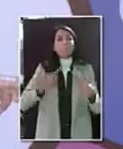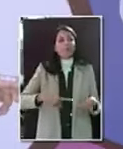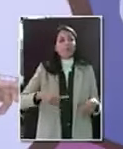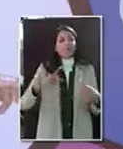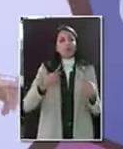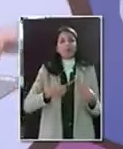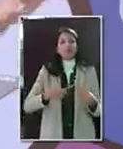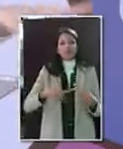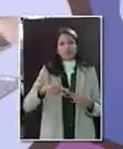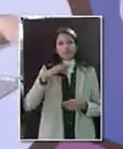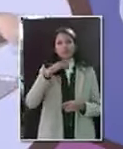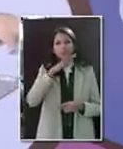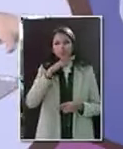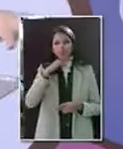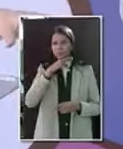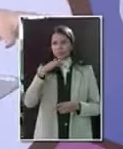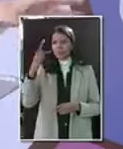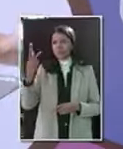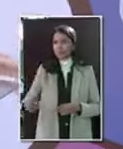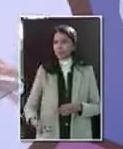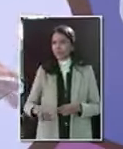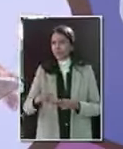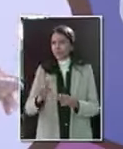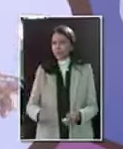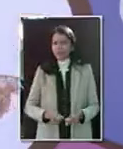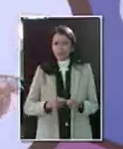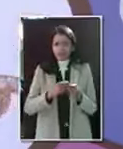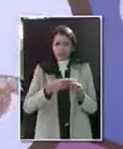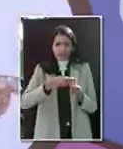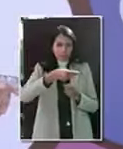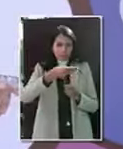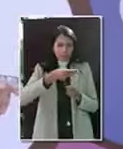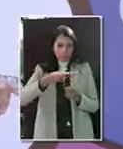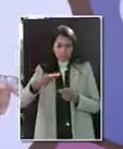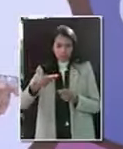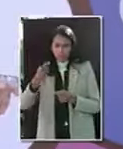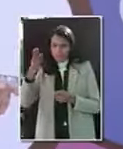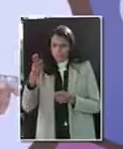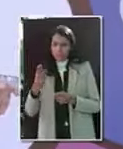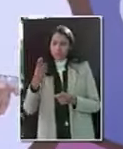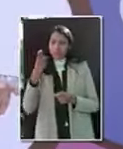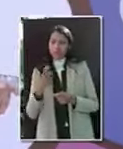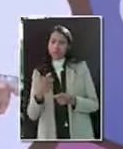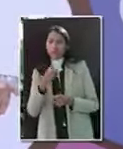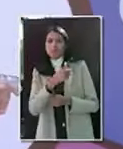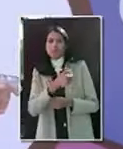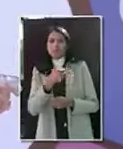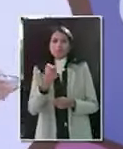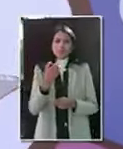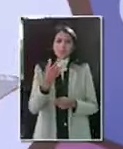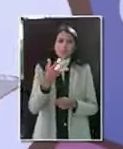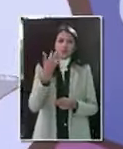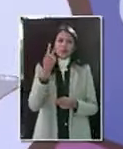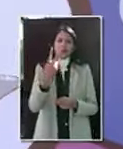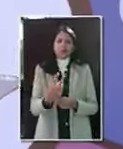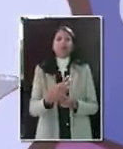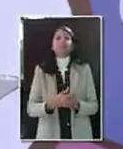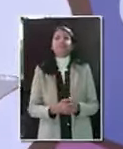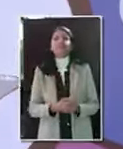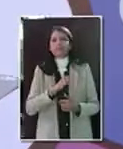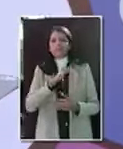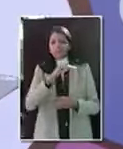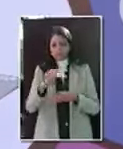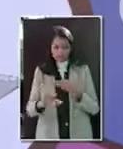acto protocolario que se llevó a cabo en Zamora, el jefe del Ejecutivo Estatal reiteró el compromiso de mantener activas las políticas de apoyo a la